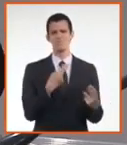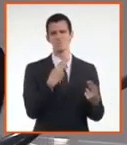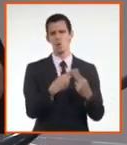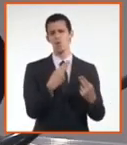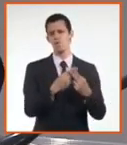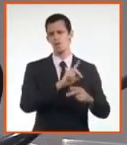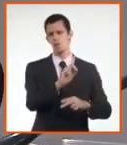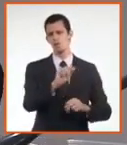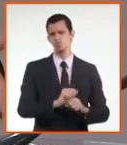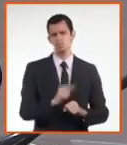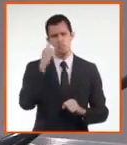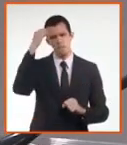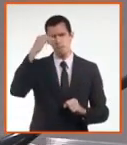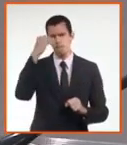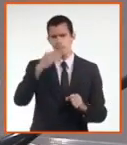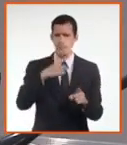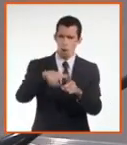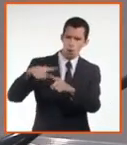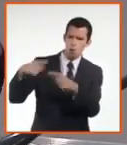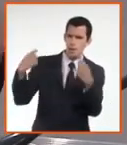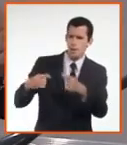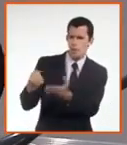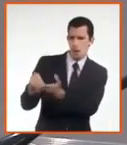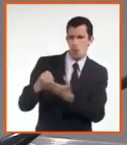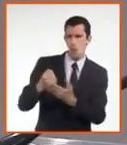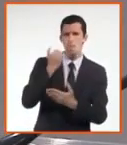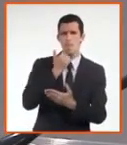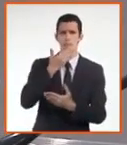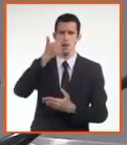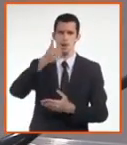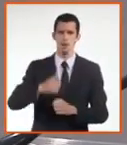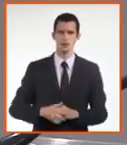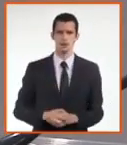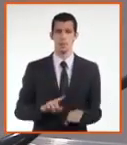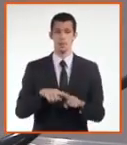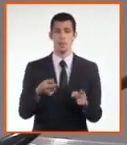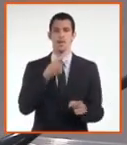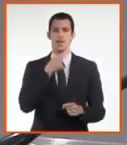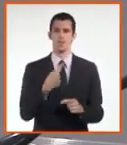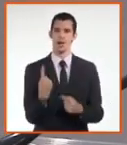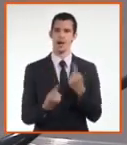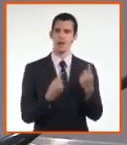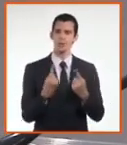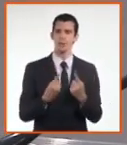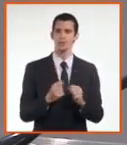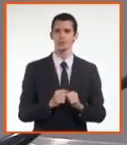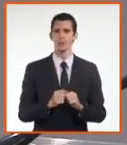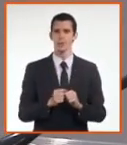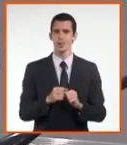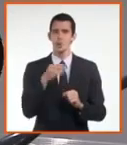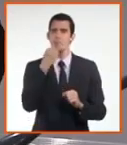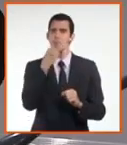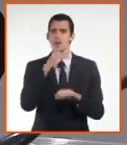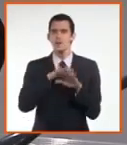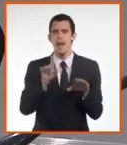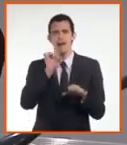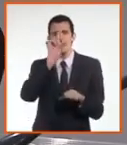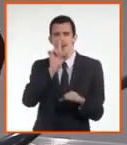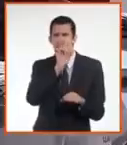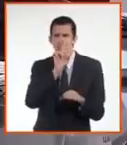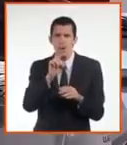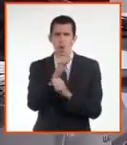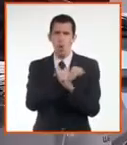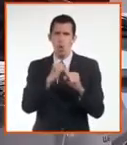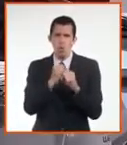dengue o no porque puede determinar el vino antígeno del virus y al mismo tiempo un sistema que también determine si el paciente